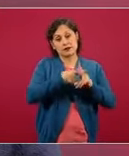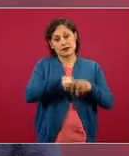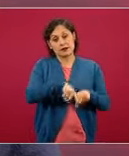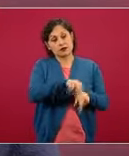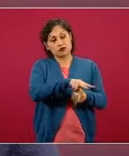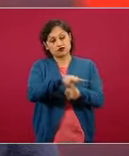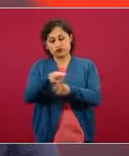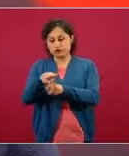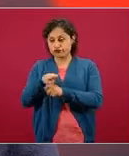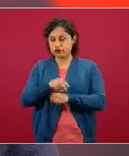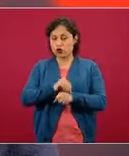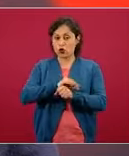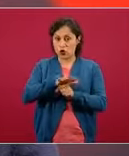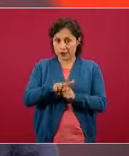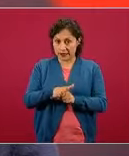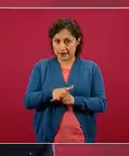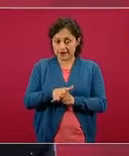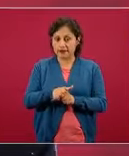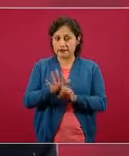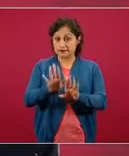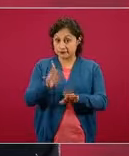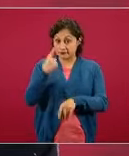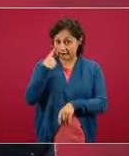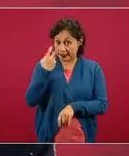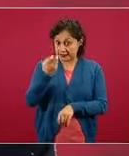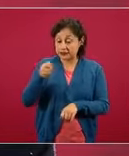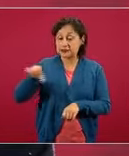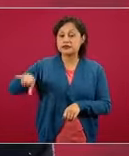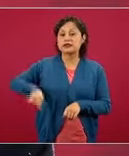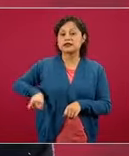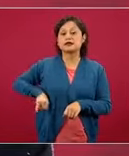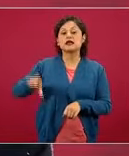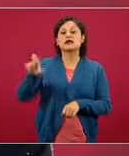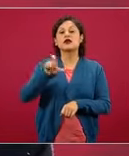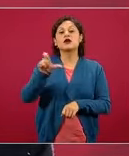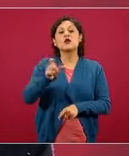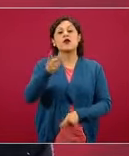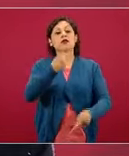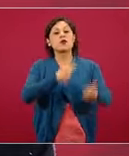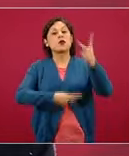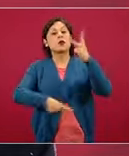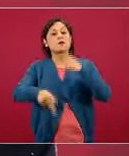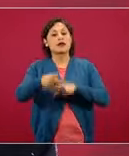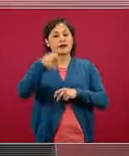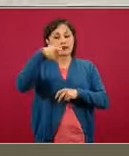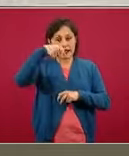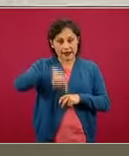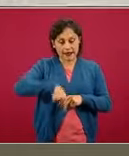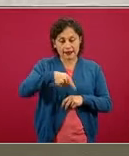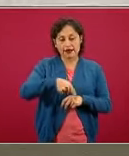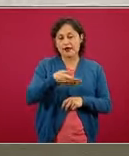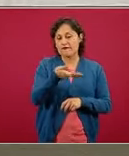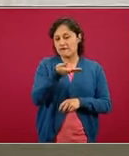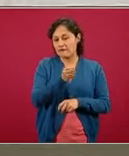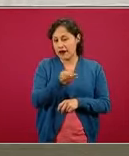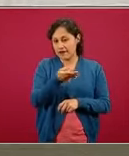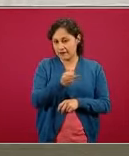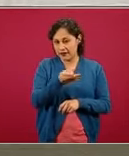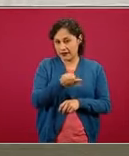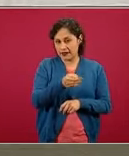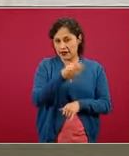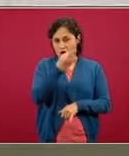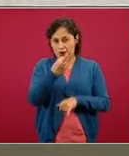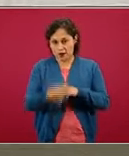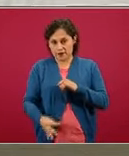aquí es un dato interesante, más bien cuando llega virus SARS-CoV-2, cuando se introduce en el mes de febrero, fines de febrero